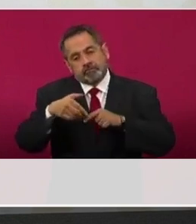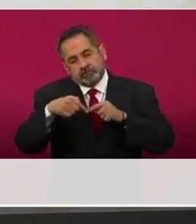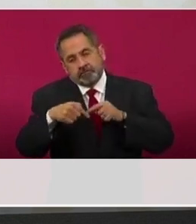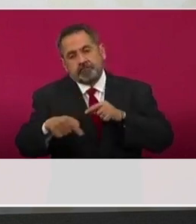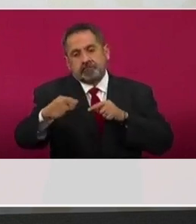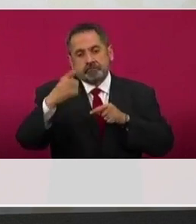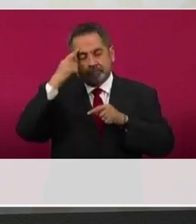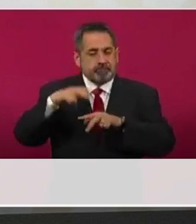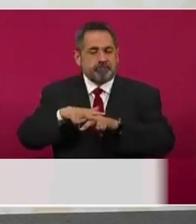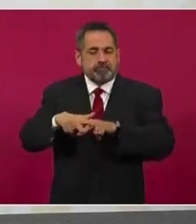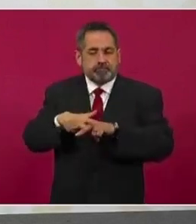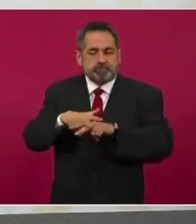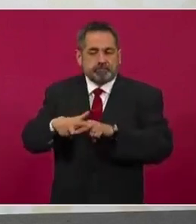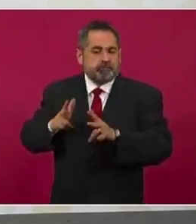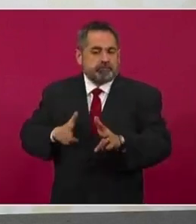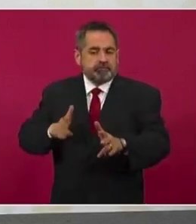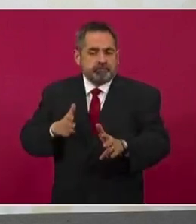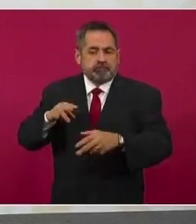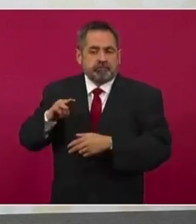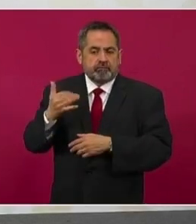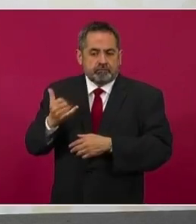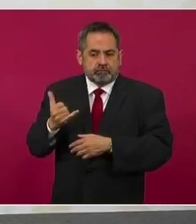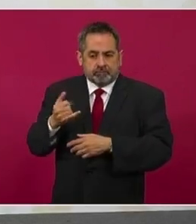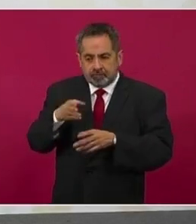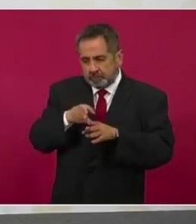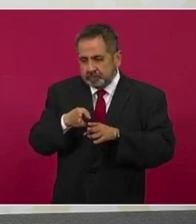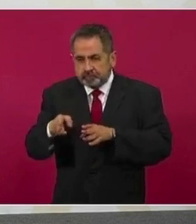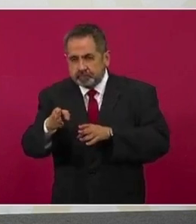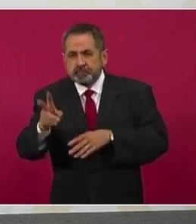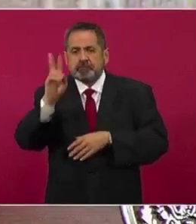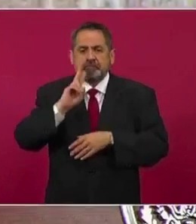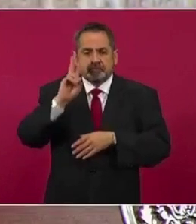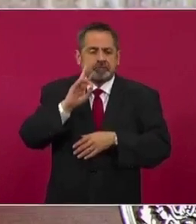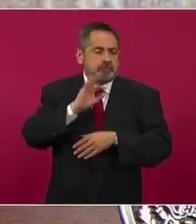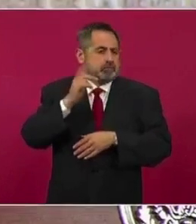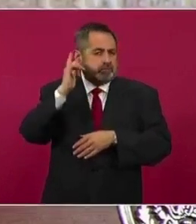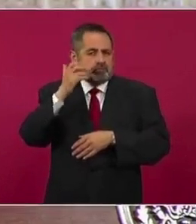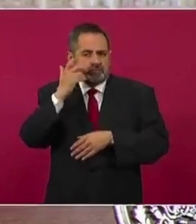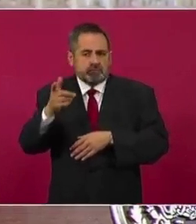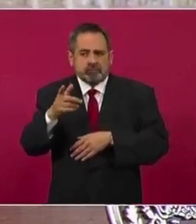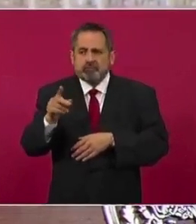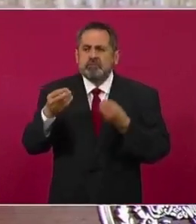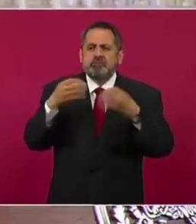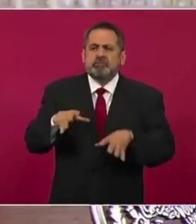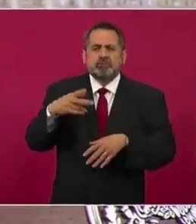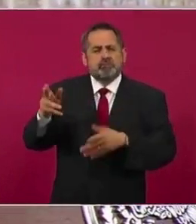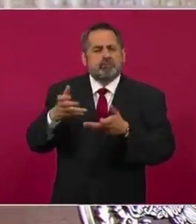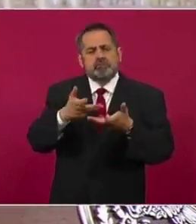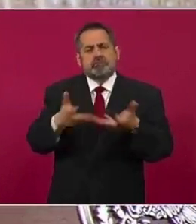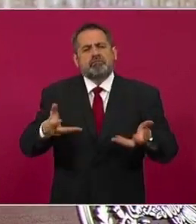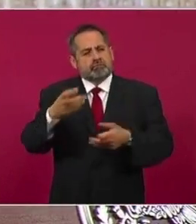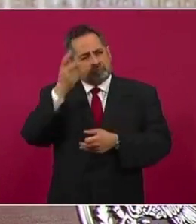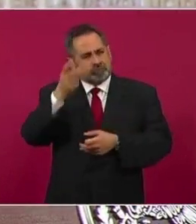y ojalá y cooperen, no les afecta sus terrenos,